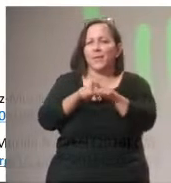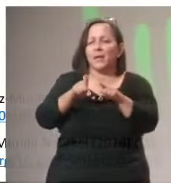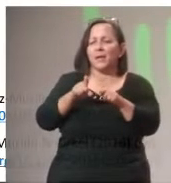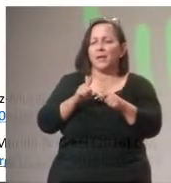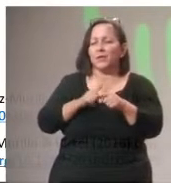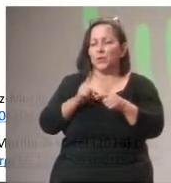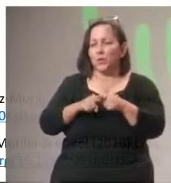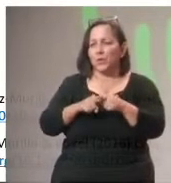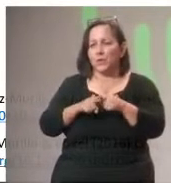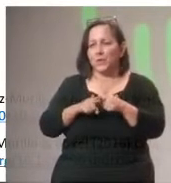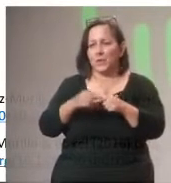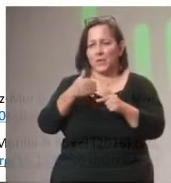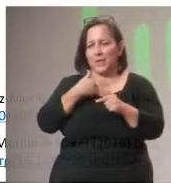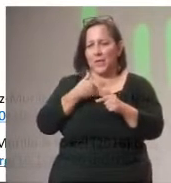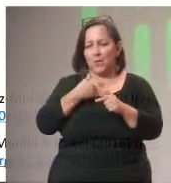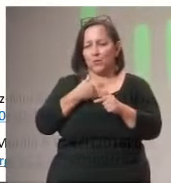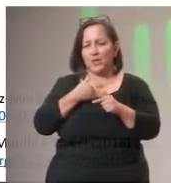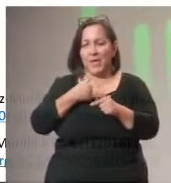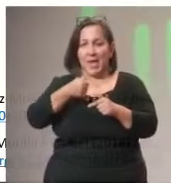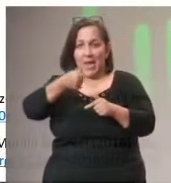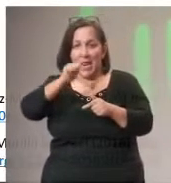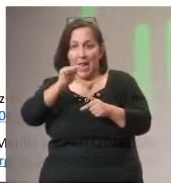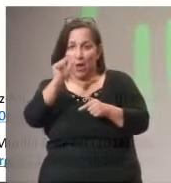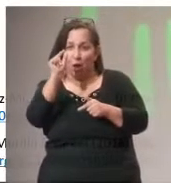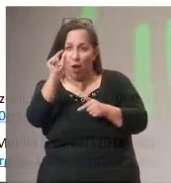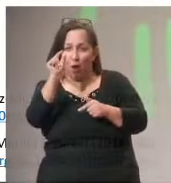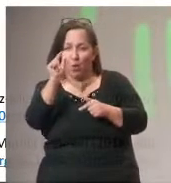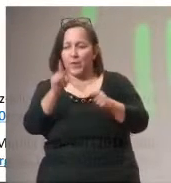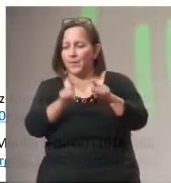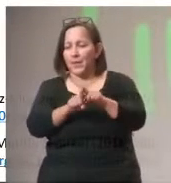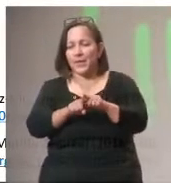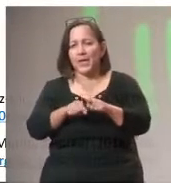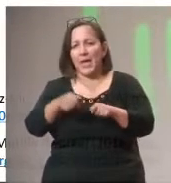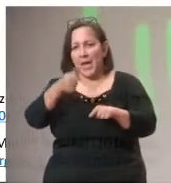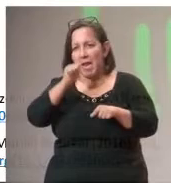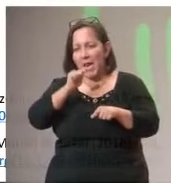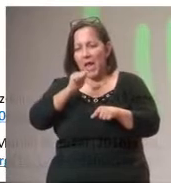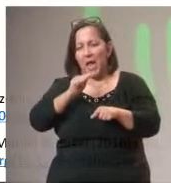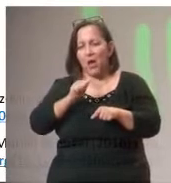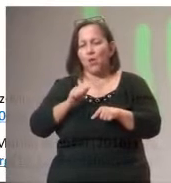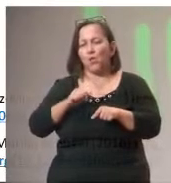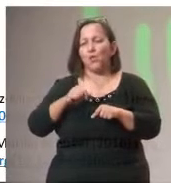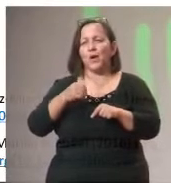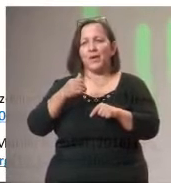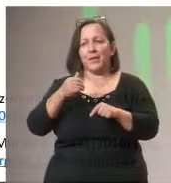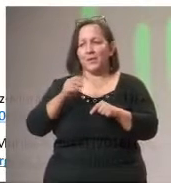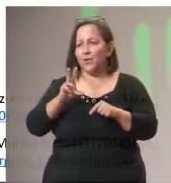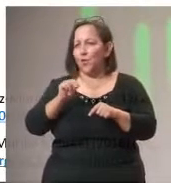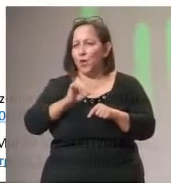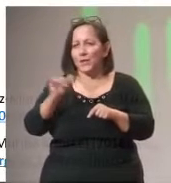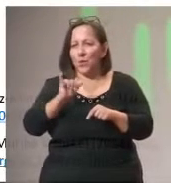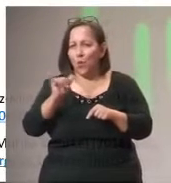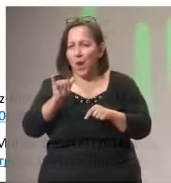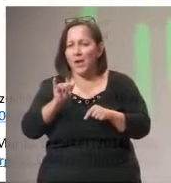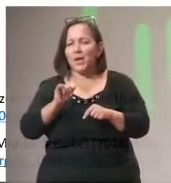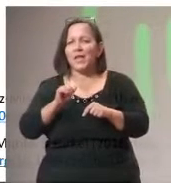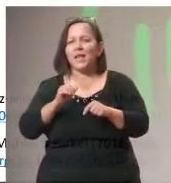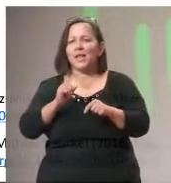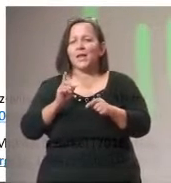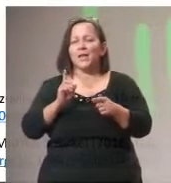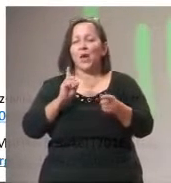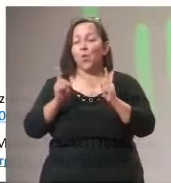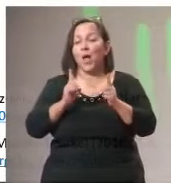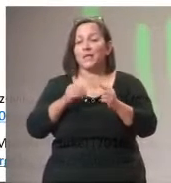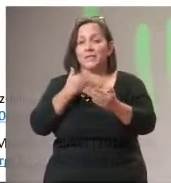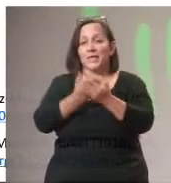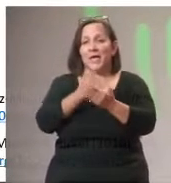básicamente tenemos la molécula de agua, y esa molécula del agua no es la misma, tiene ciertos primos que podemos medir, y son unas